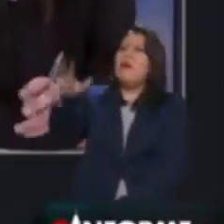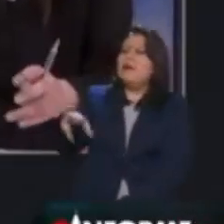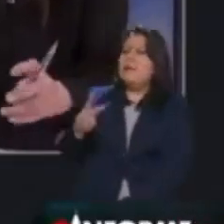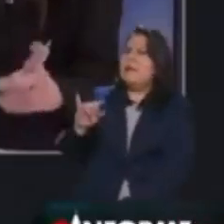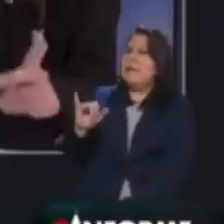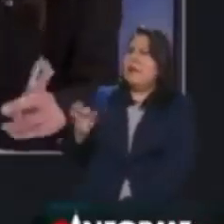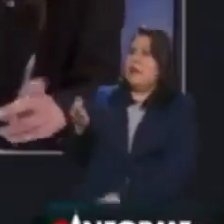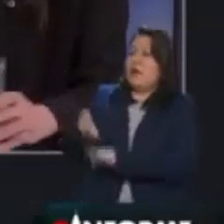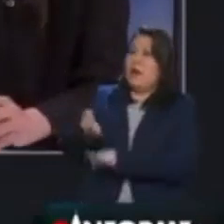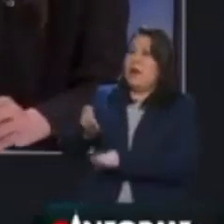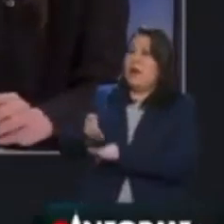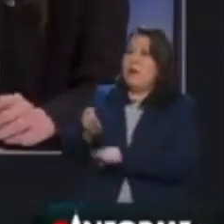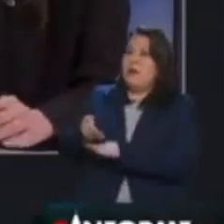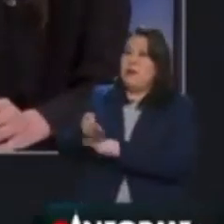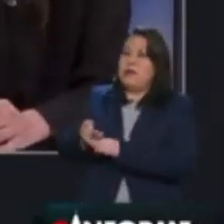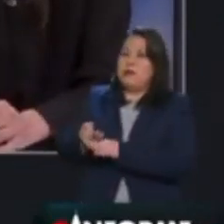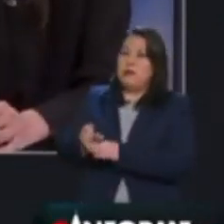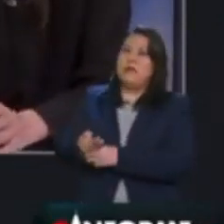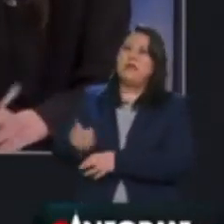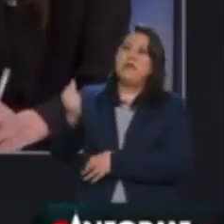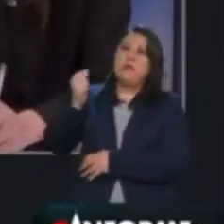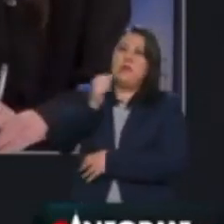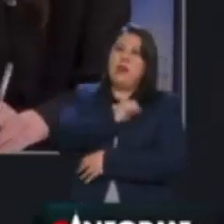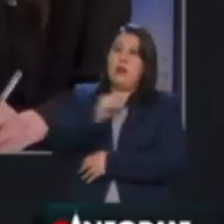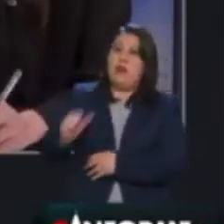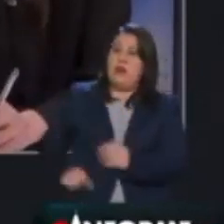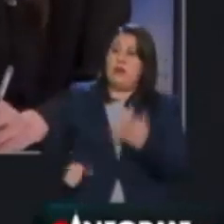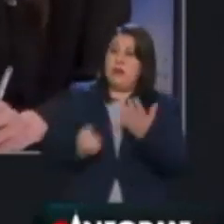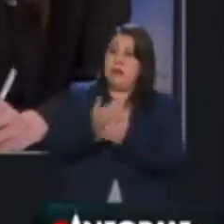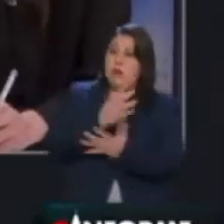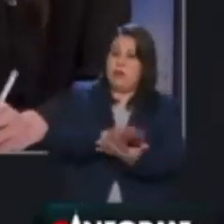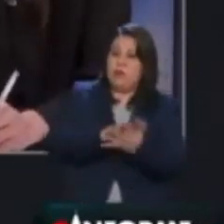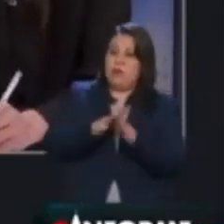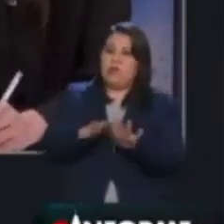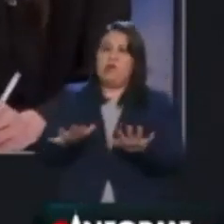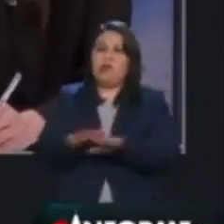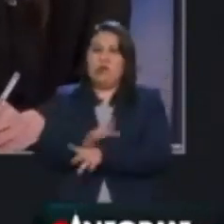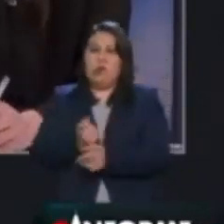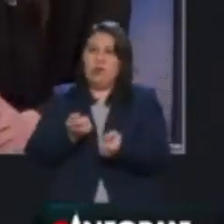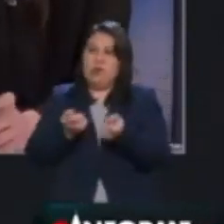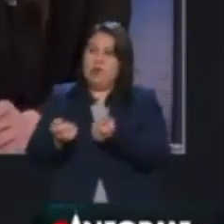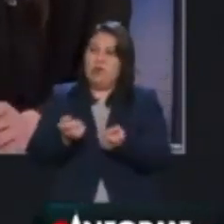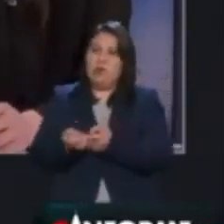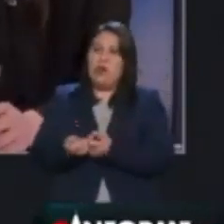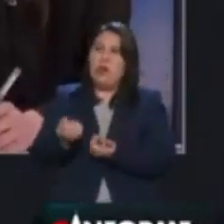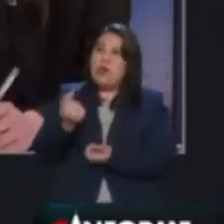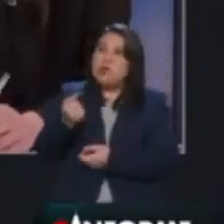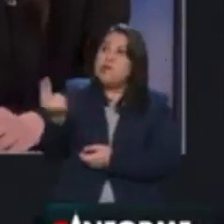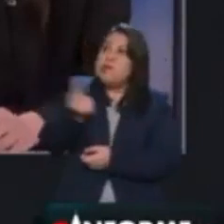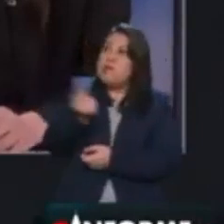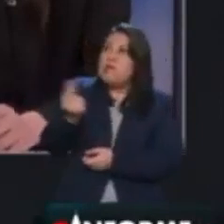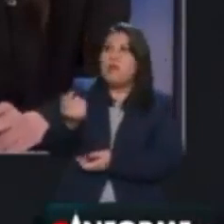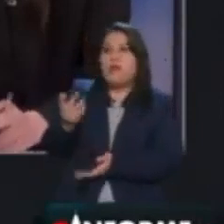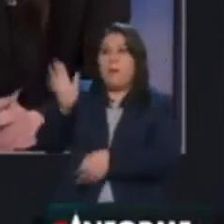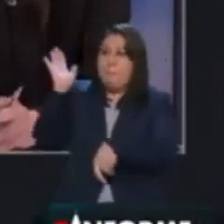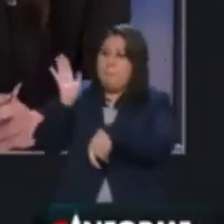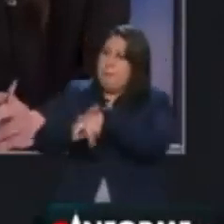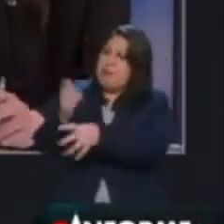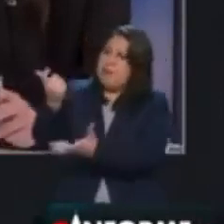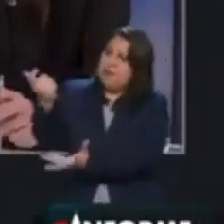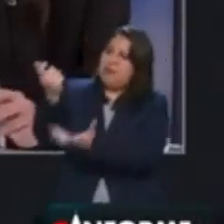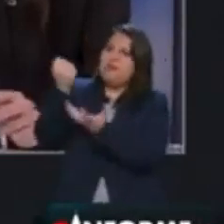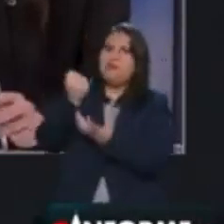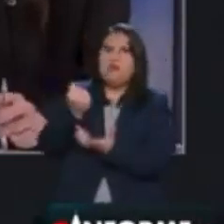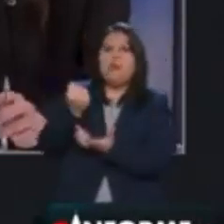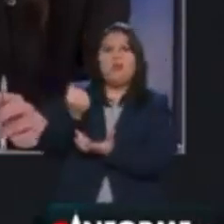los alcaldes de oposición aquí, que rendirán protesta en la Ciudad de México, están pidiendo más lana, están pidiendo más